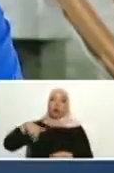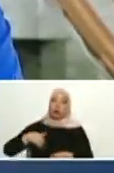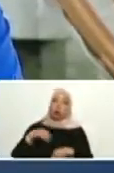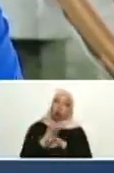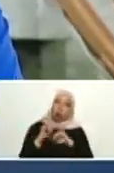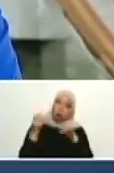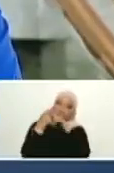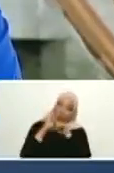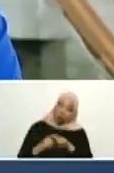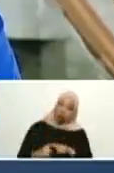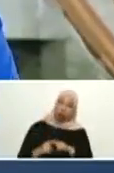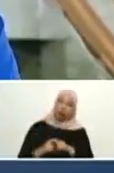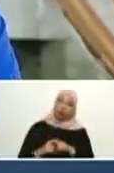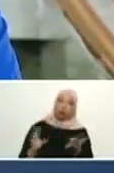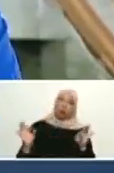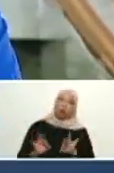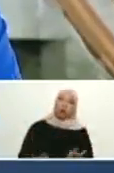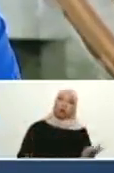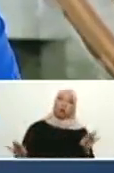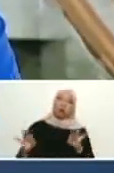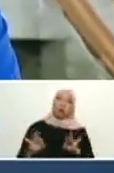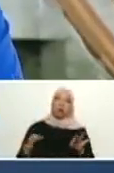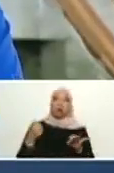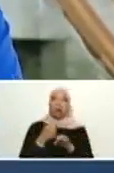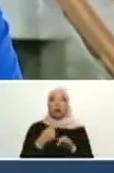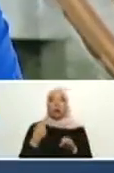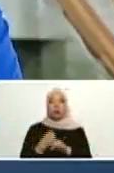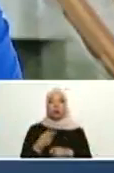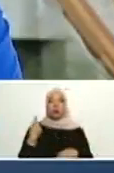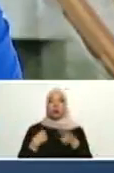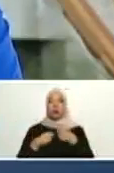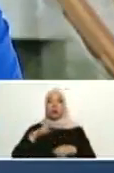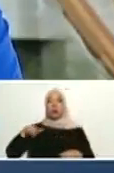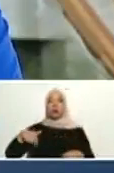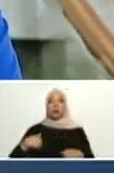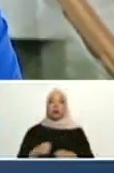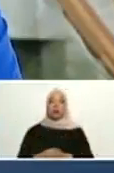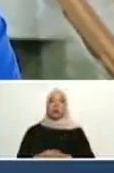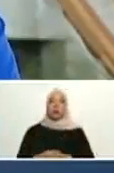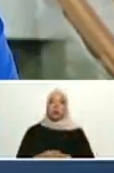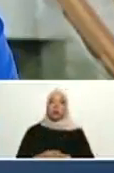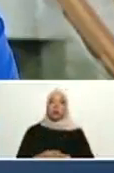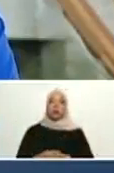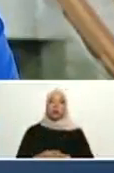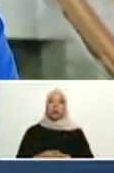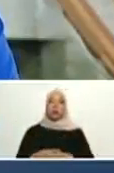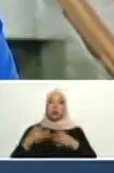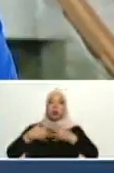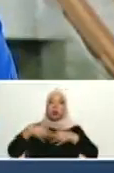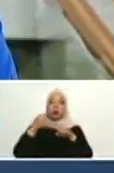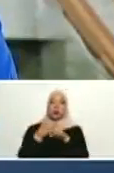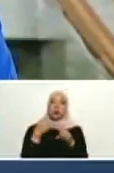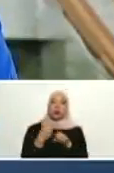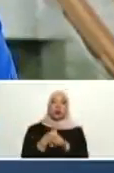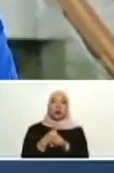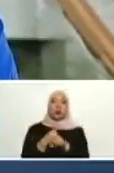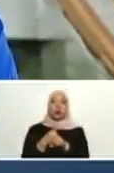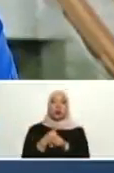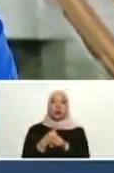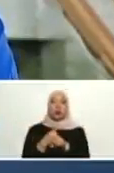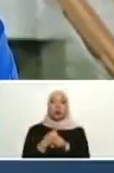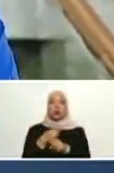totalmente. Ni siquiera se dieron la molestia de quitarlas y echar bases, ¿no?